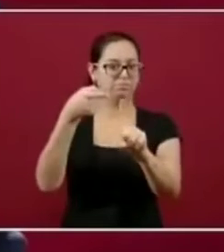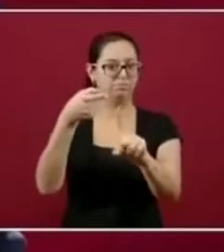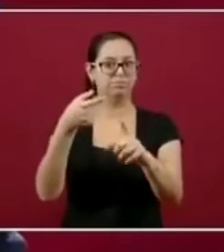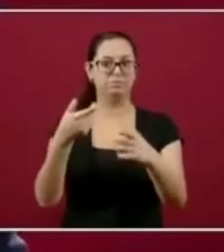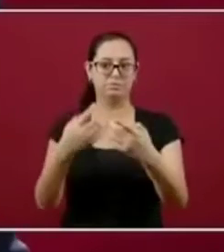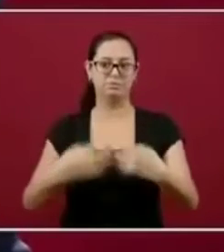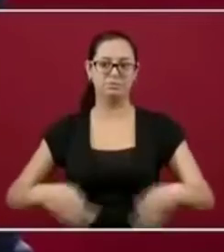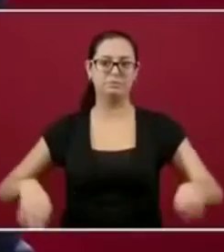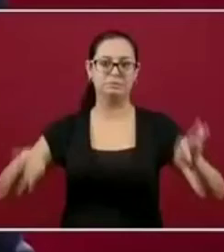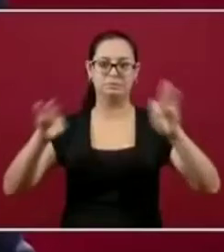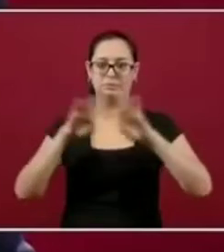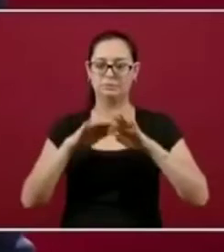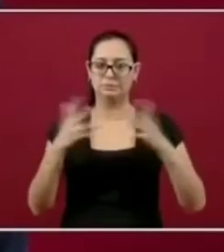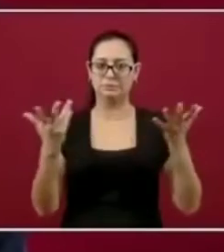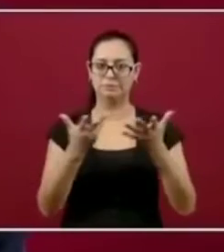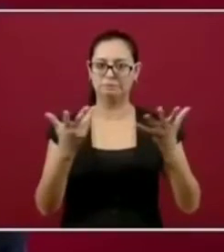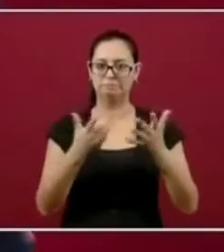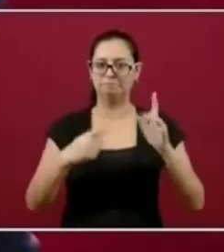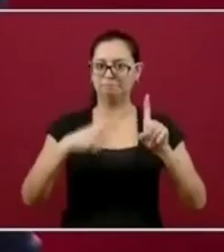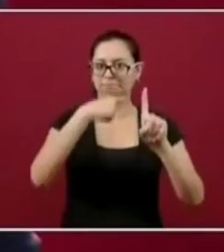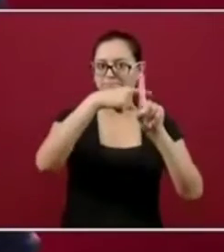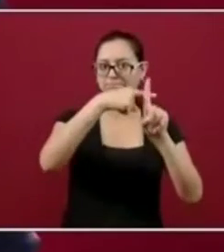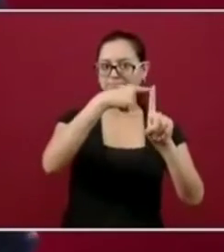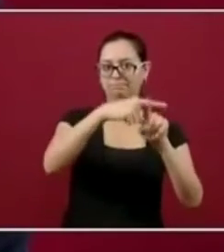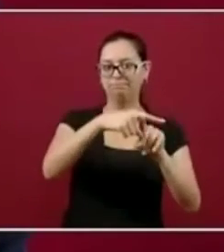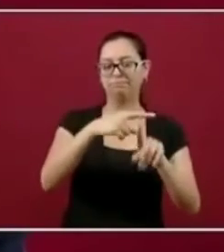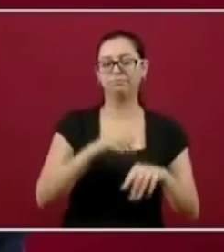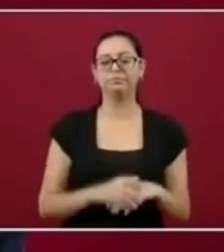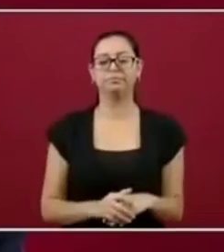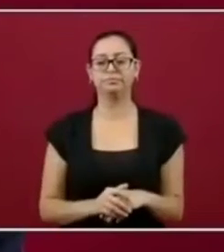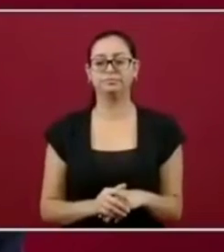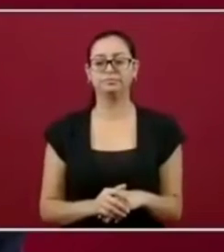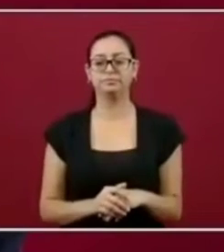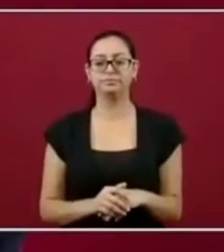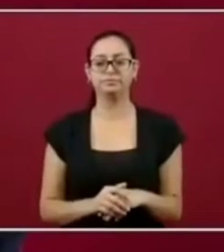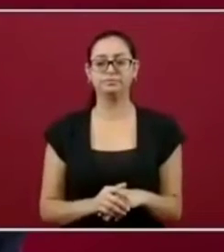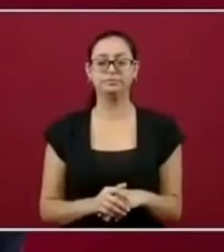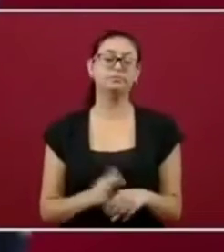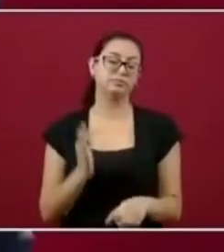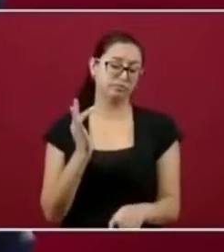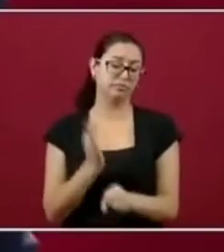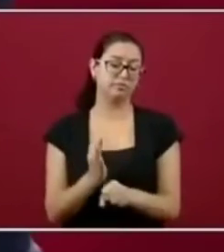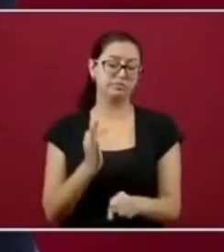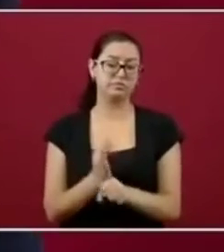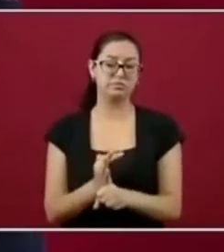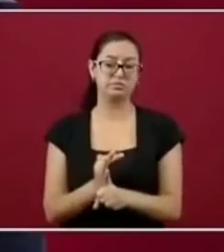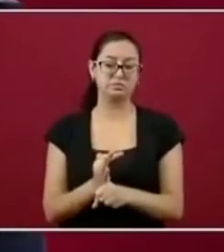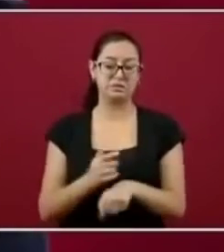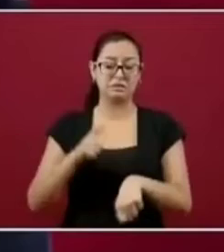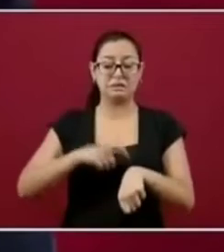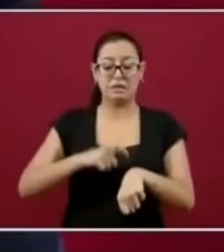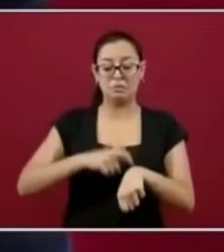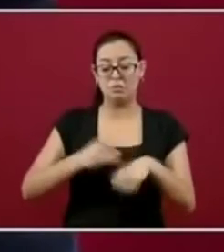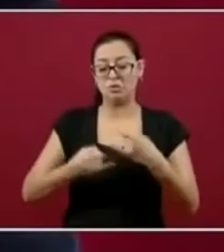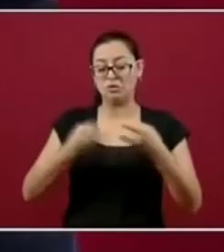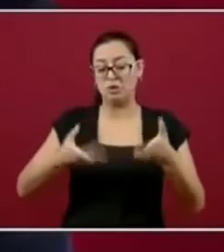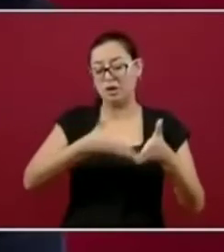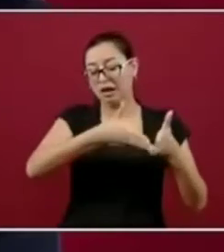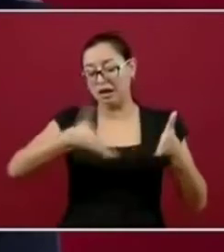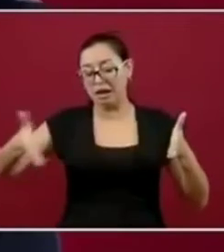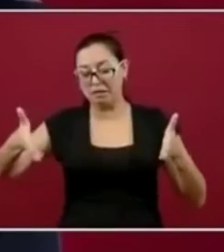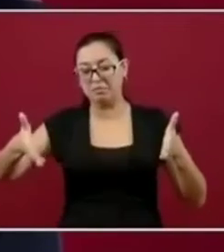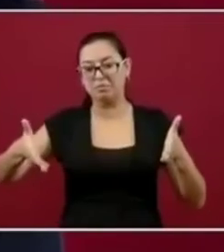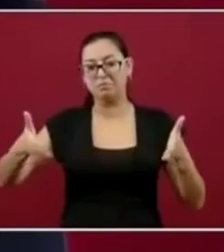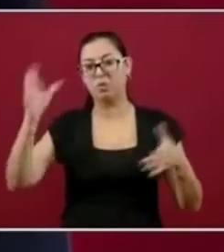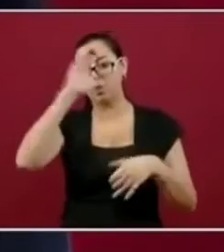en un momento favorable por el gran peso que está teniendo la cultura y la